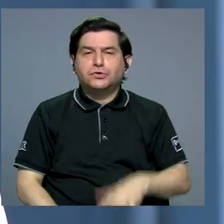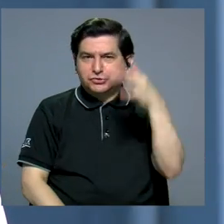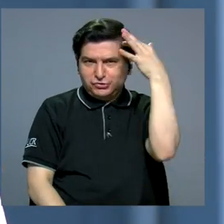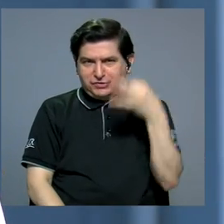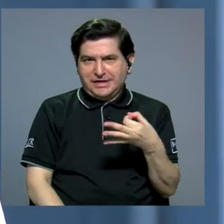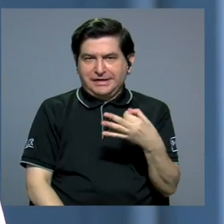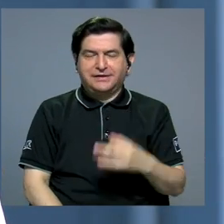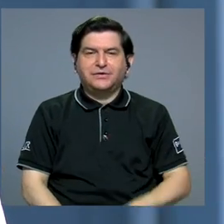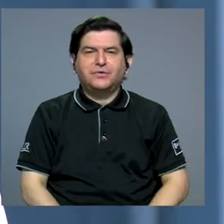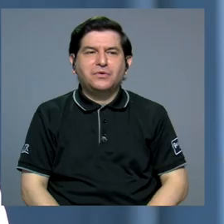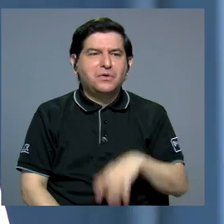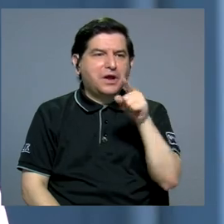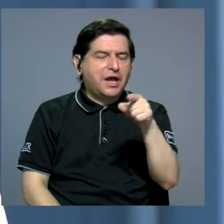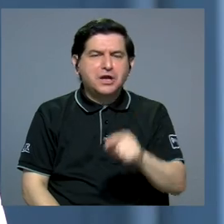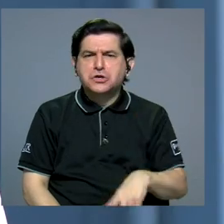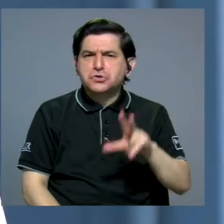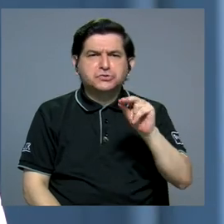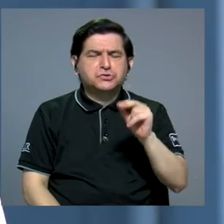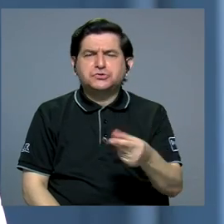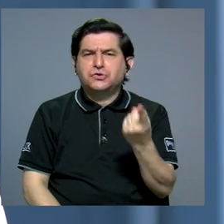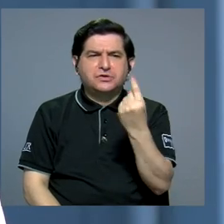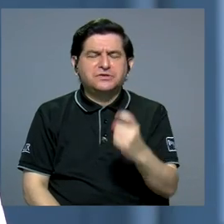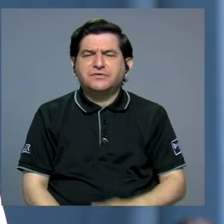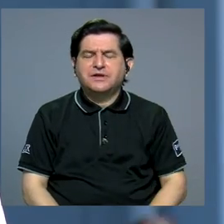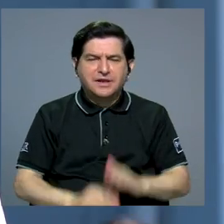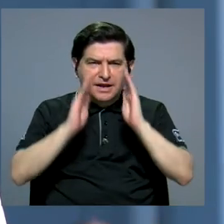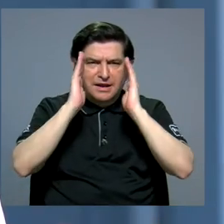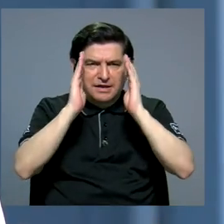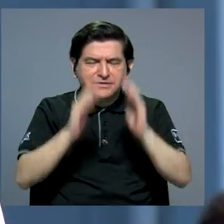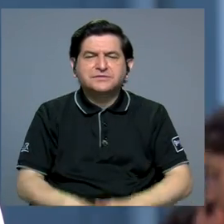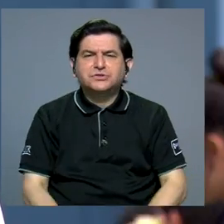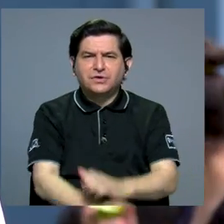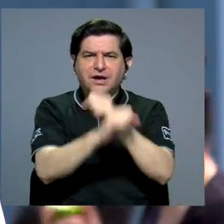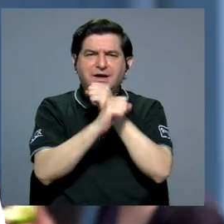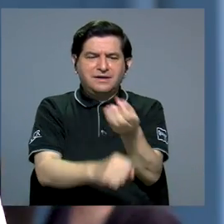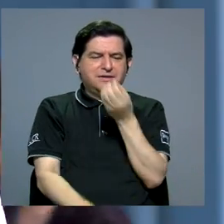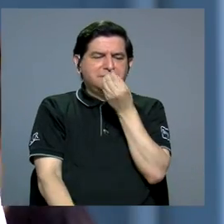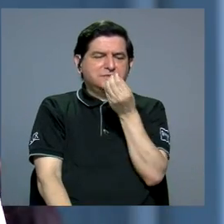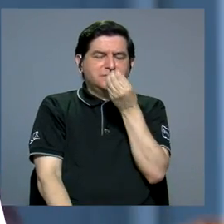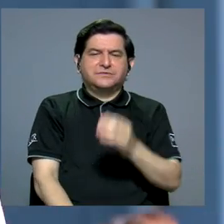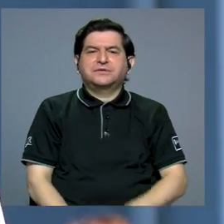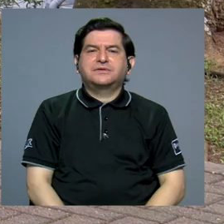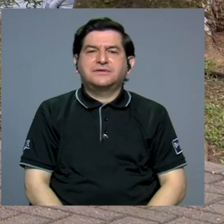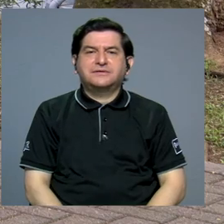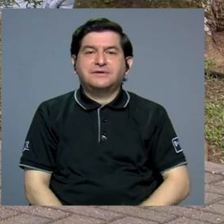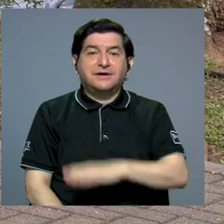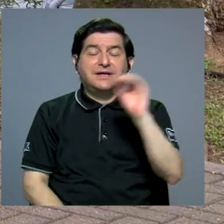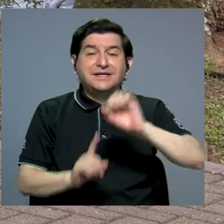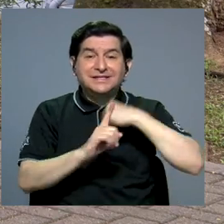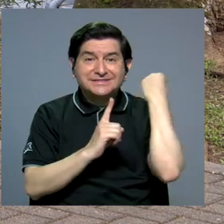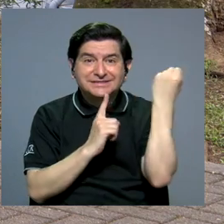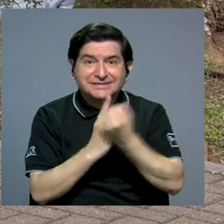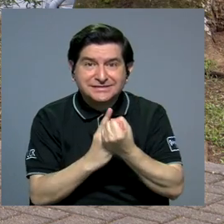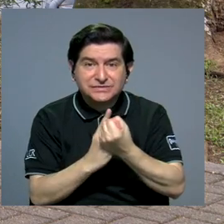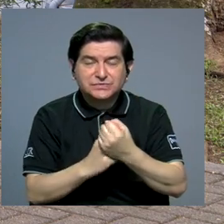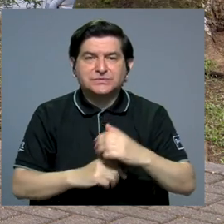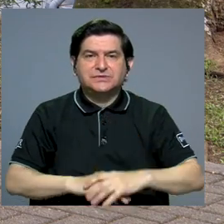Yo creo que ellos no han descuidado su seguridad alimentaria y en